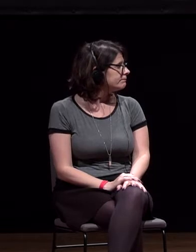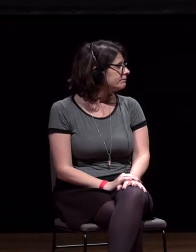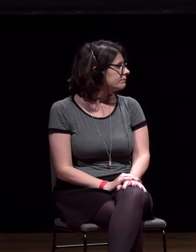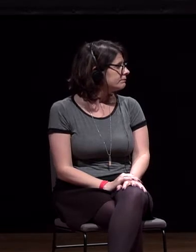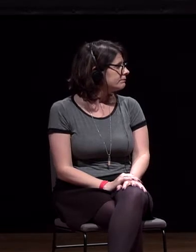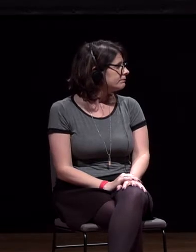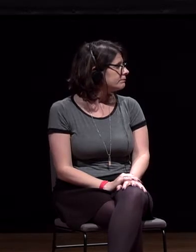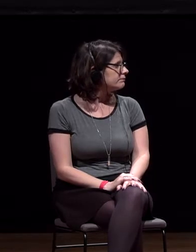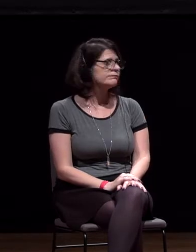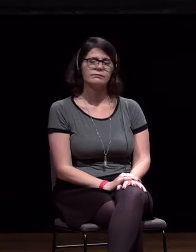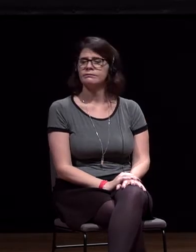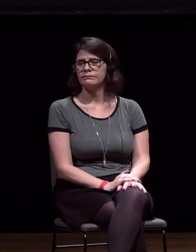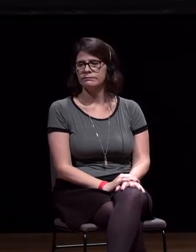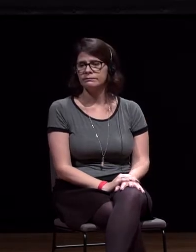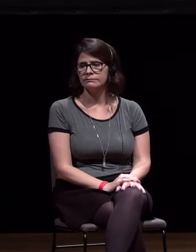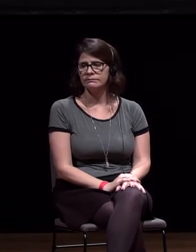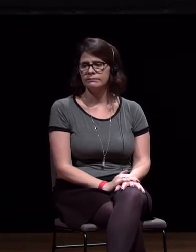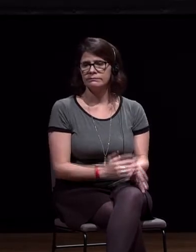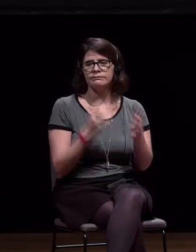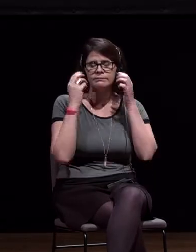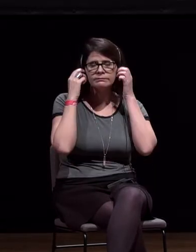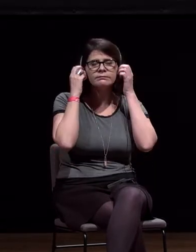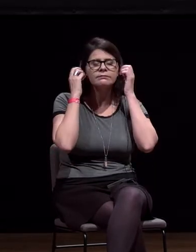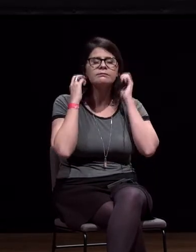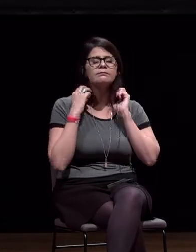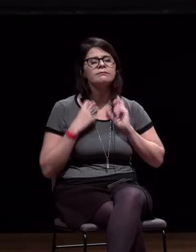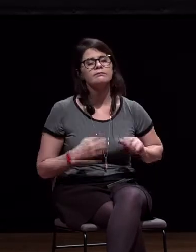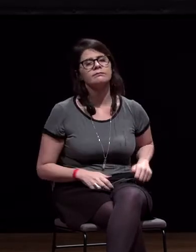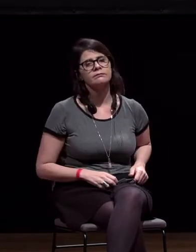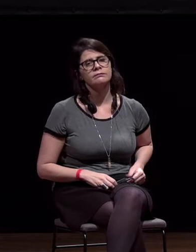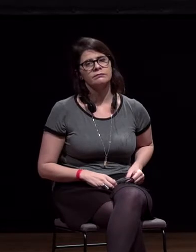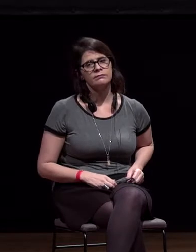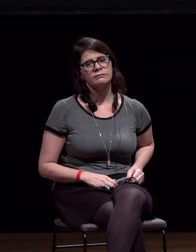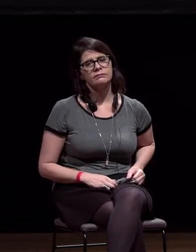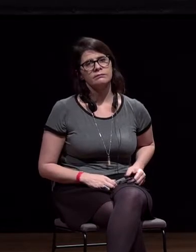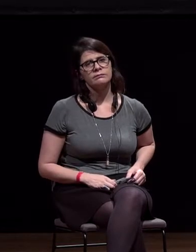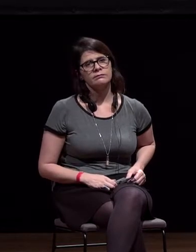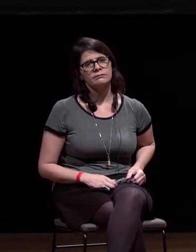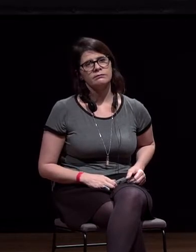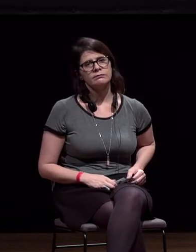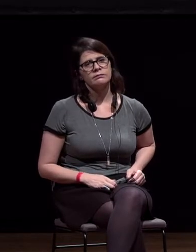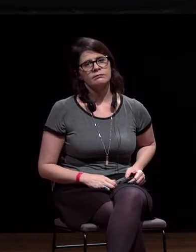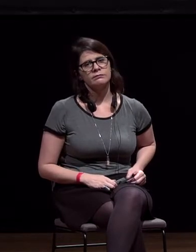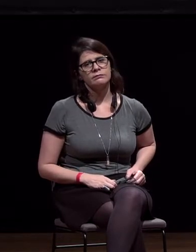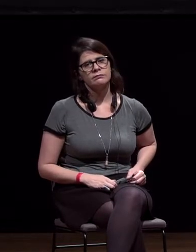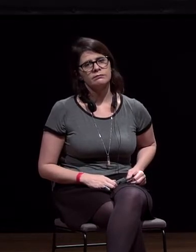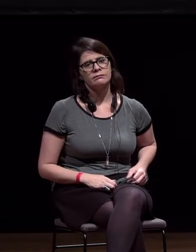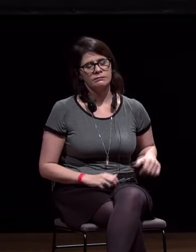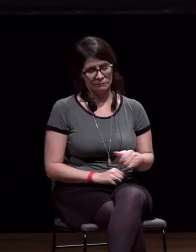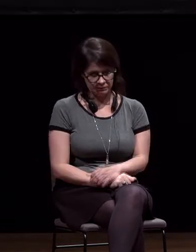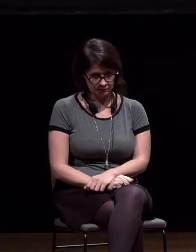En términos de qué es lo que hay que hacer, a mí me supera la pregunta, y efectivamente sí, en Gran Bretaña también